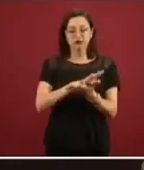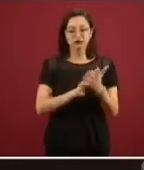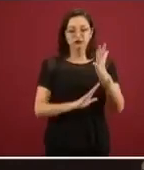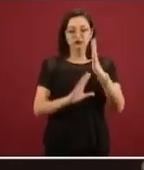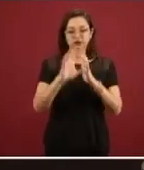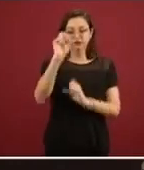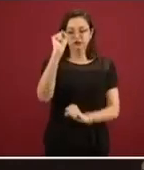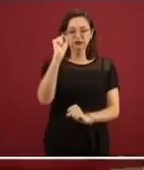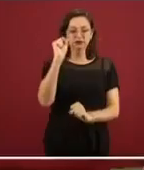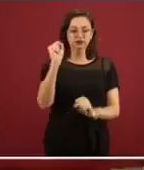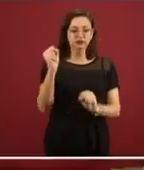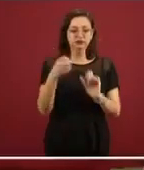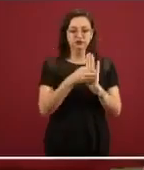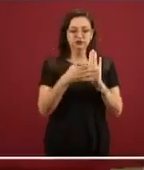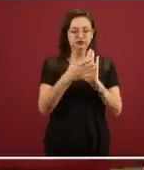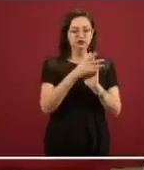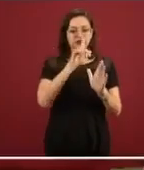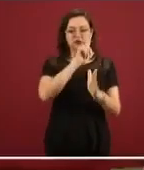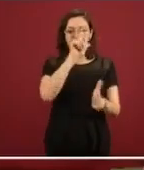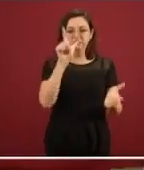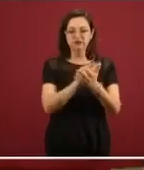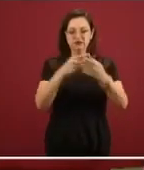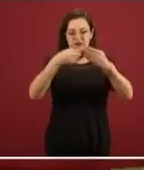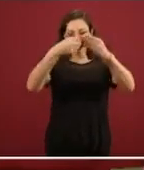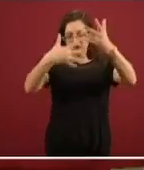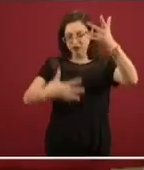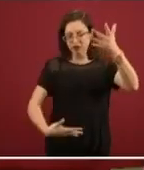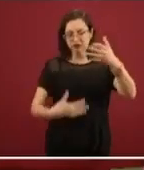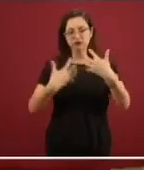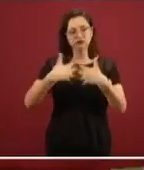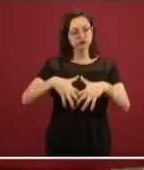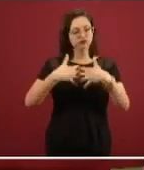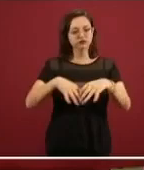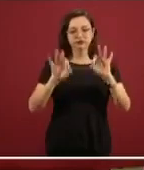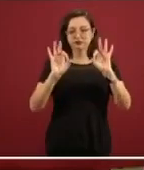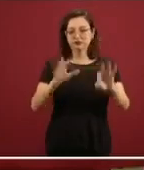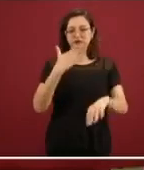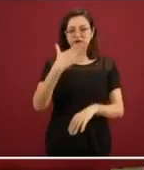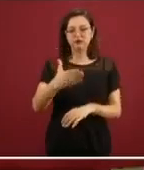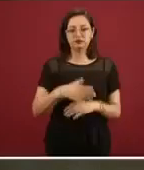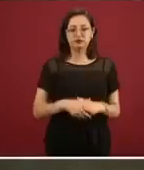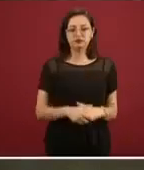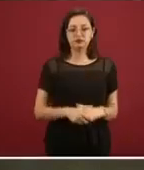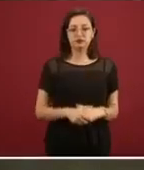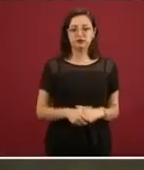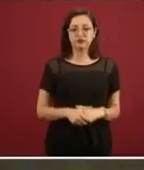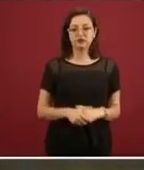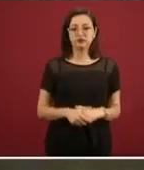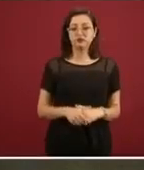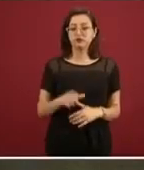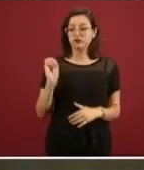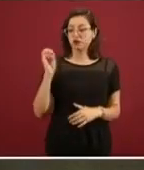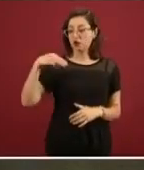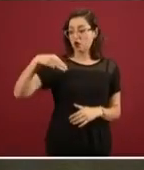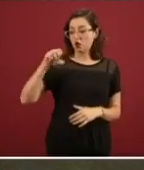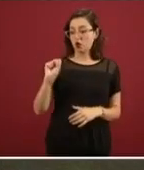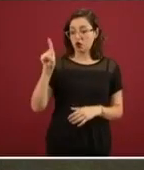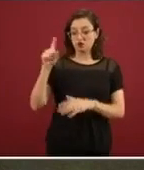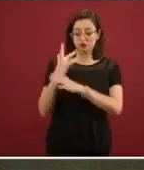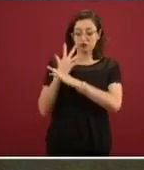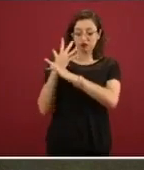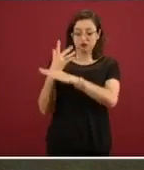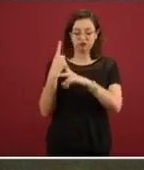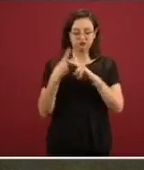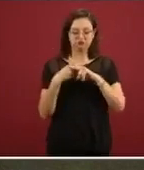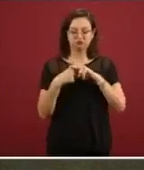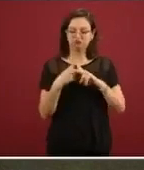la Constitución y las demás leyes, y todo funciona en ese sentido. Sobre la Organización Mundial de la Salud y los datos, me